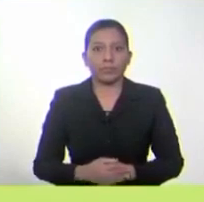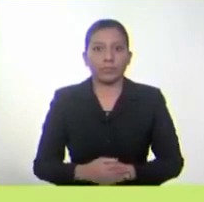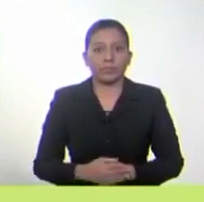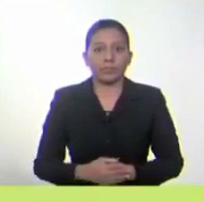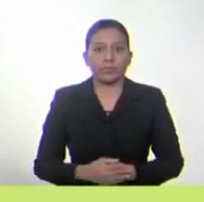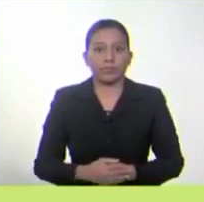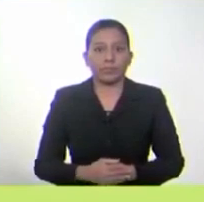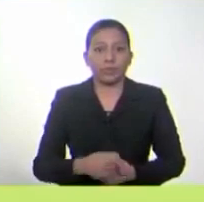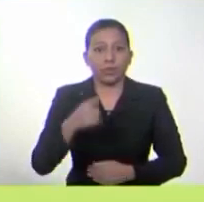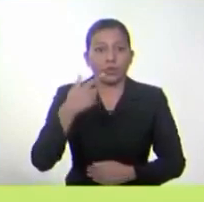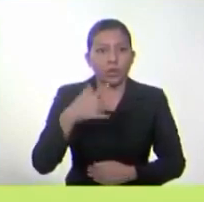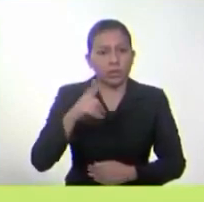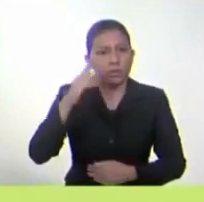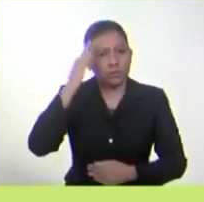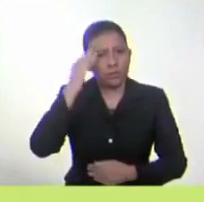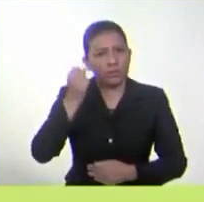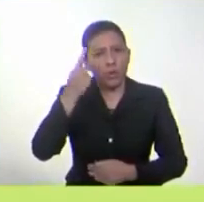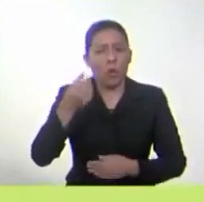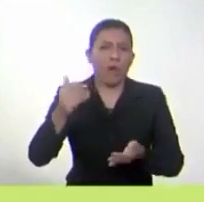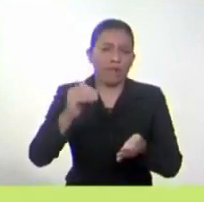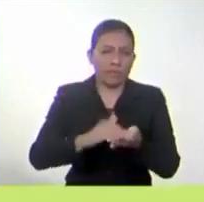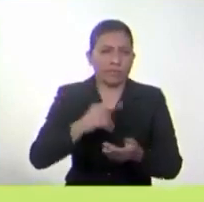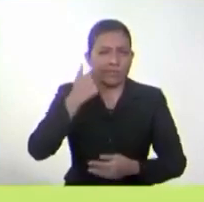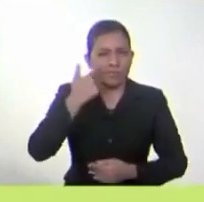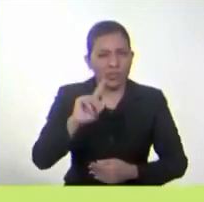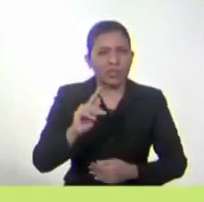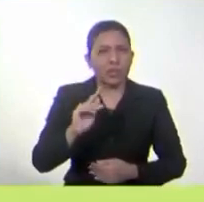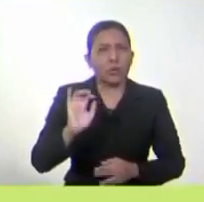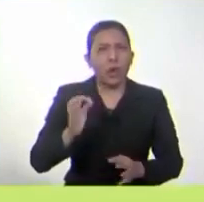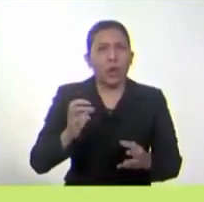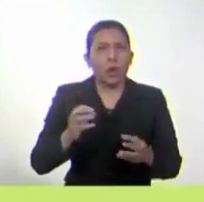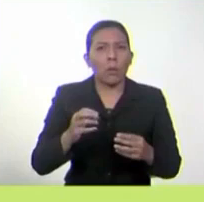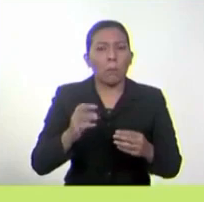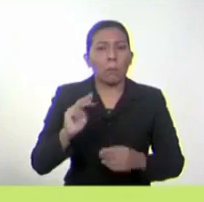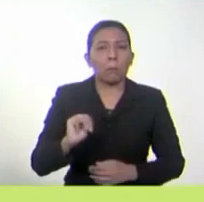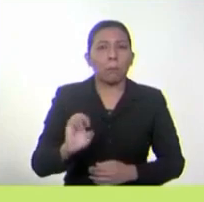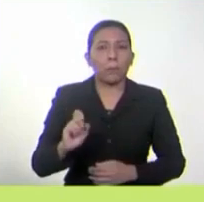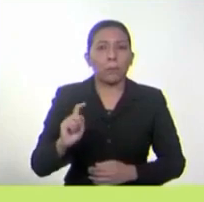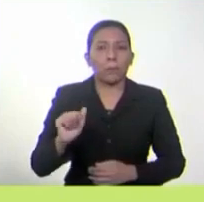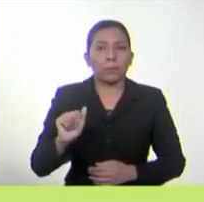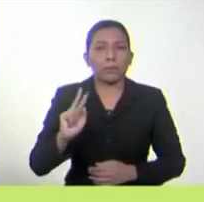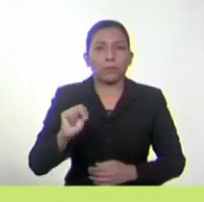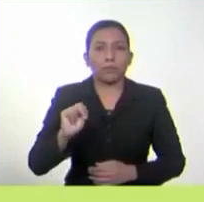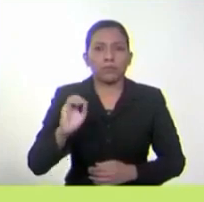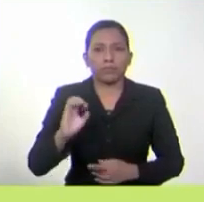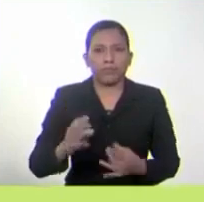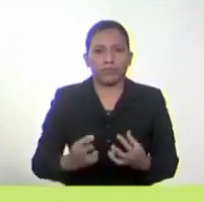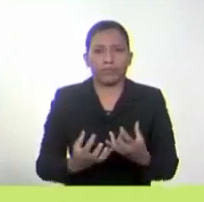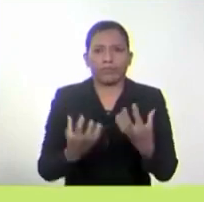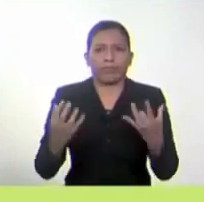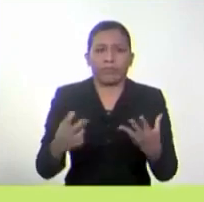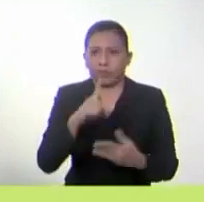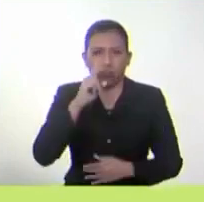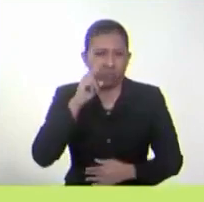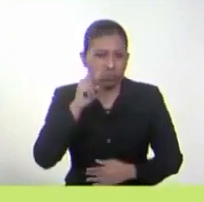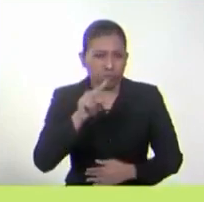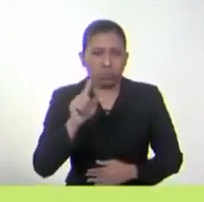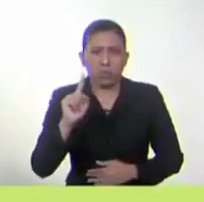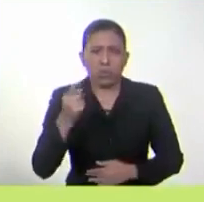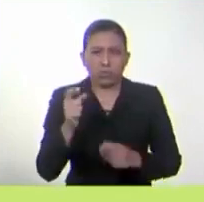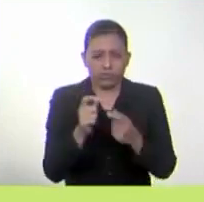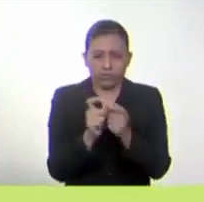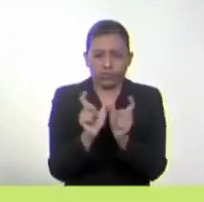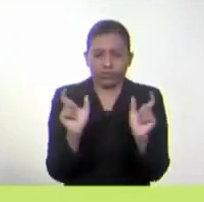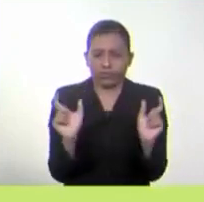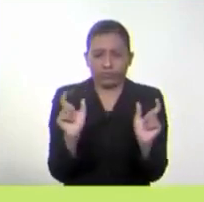Para tal caso, retomemos la ecuación química de la combustión del metano. Tal como se ha escrito, verás que en el primer miembro de los reactivos hay